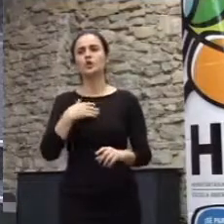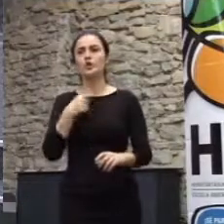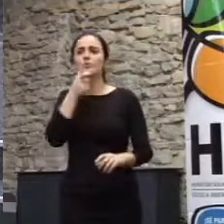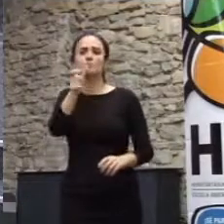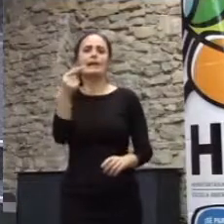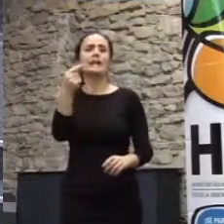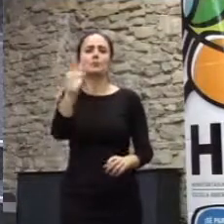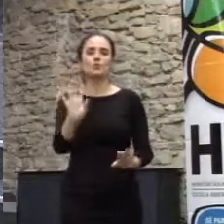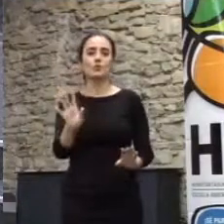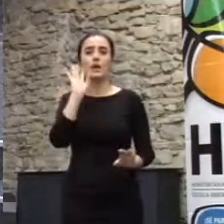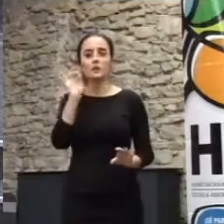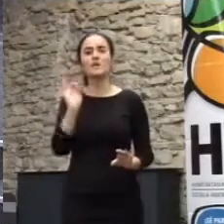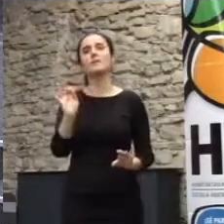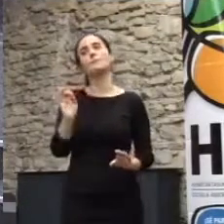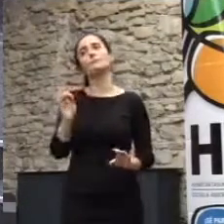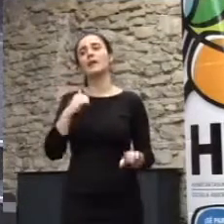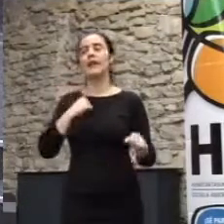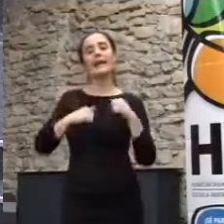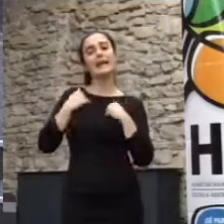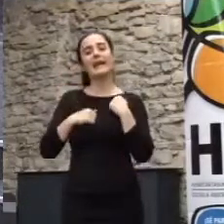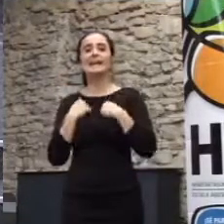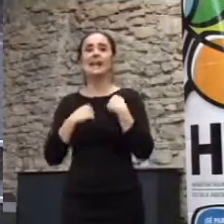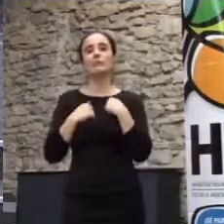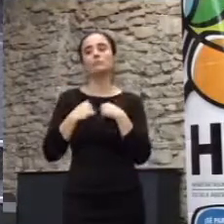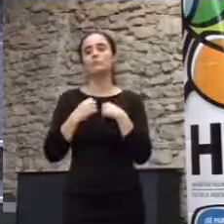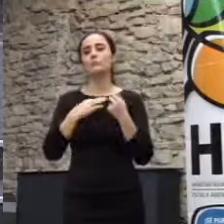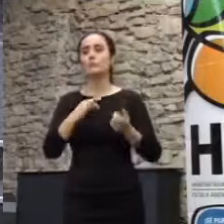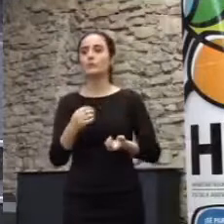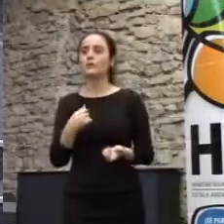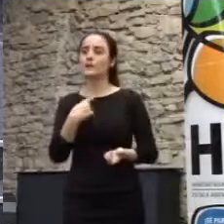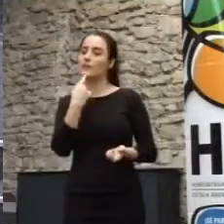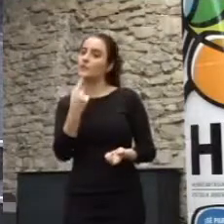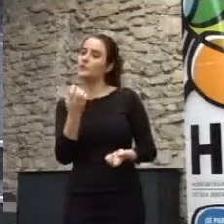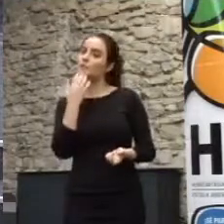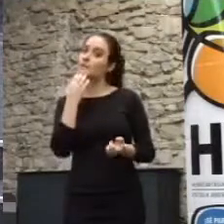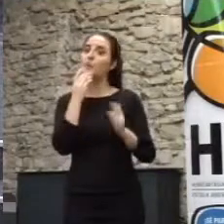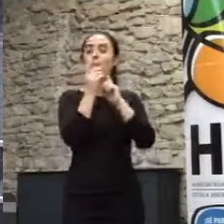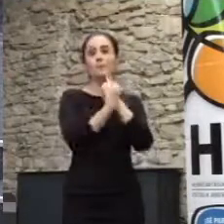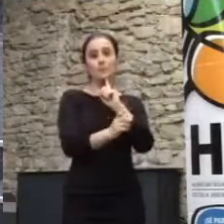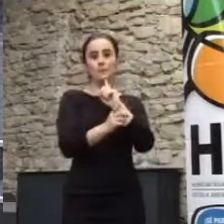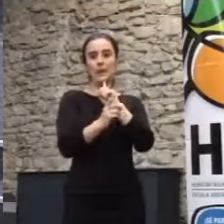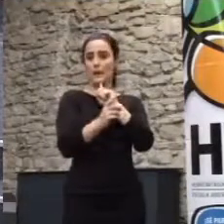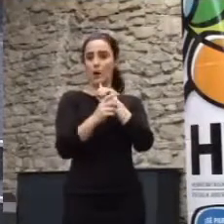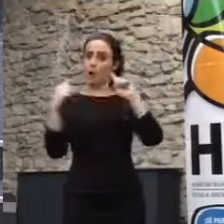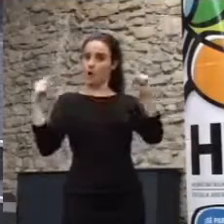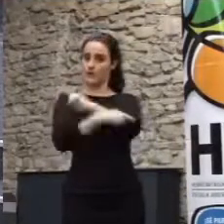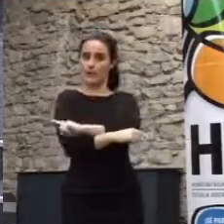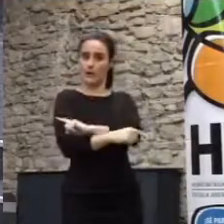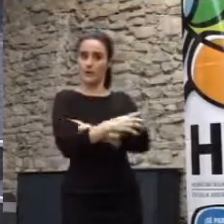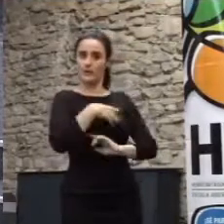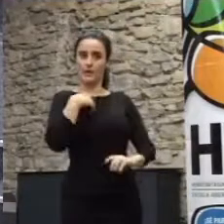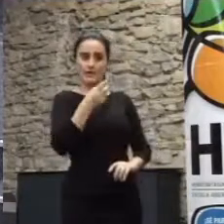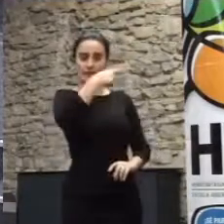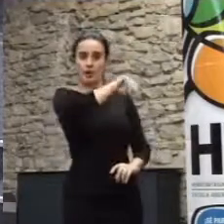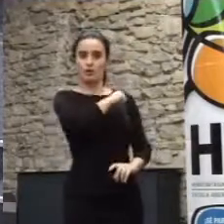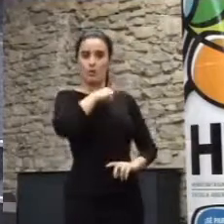Es verdad que Quejica se puede... es más, creo que he dicho que en Bilbao lo que ocurre es todo lo contrario, que no hay